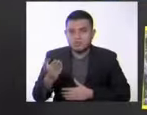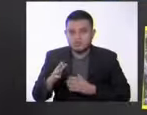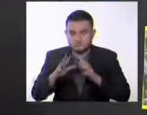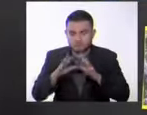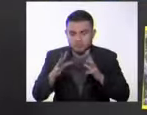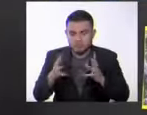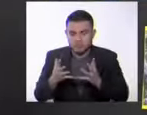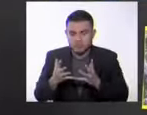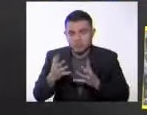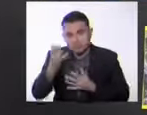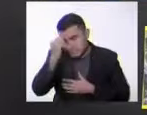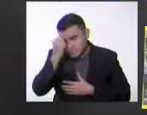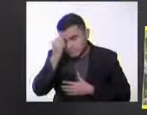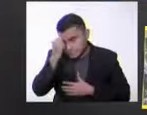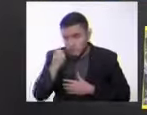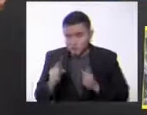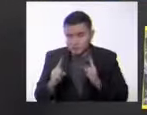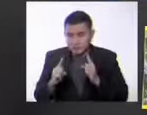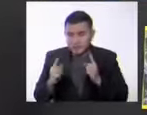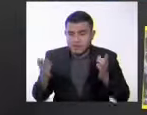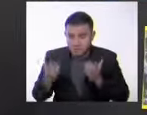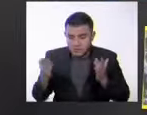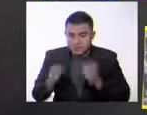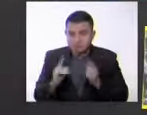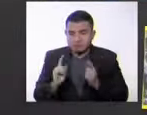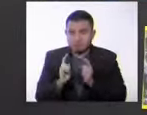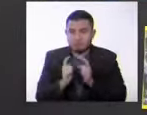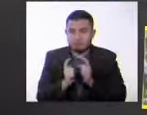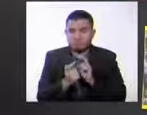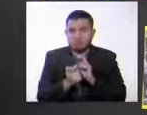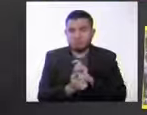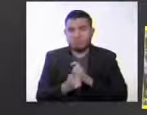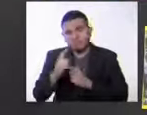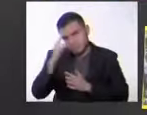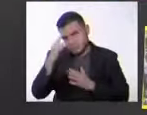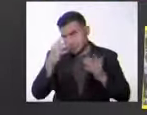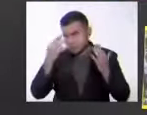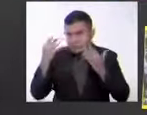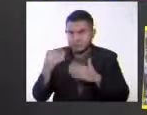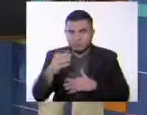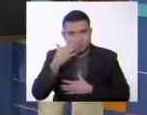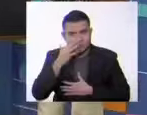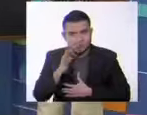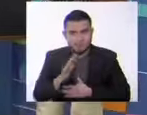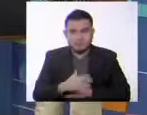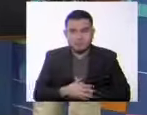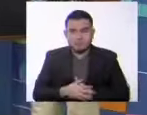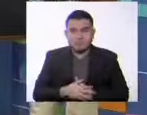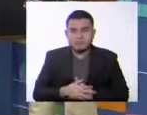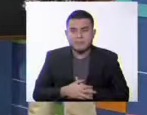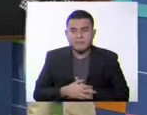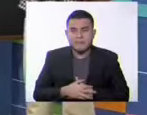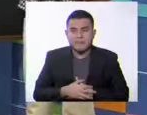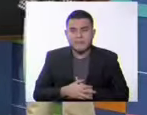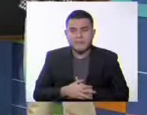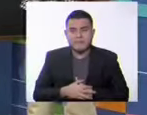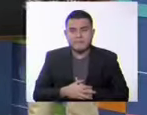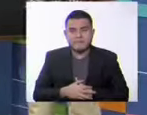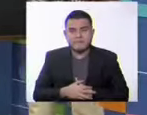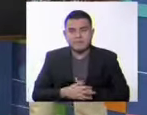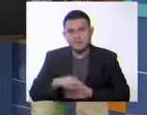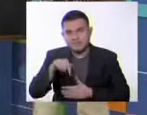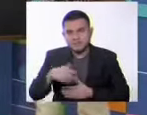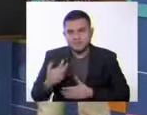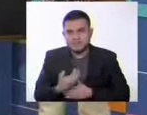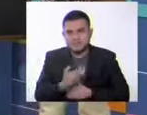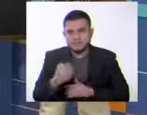va aprendiendo y va generando transformaciones, inventos. Por ejemplo, Mayra, aquí tenemos algo para